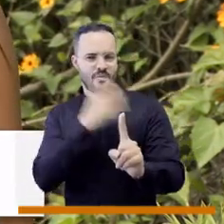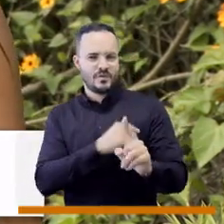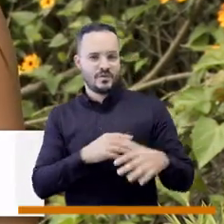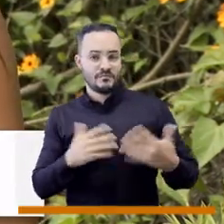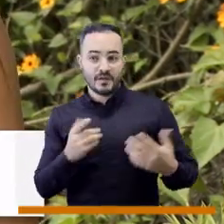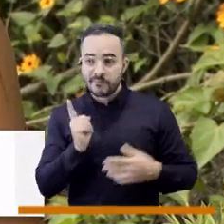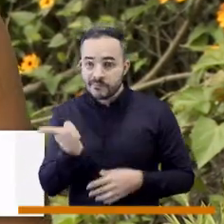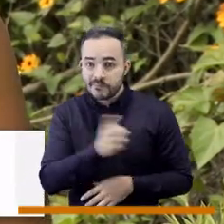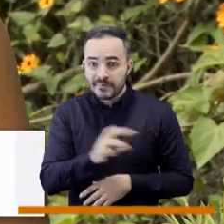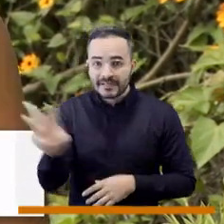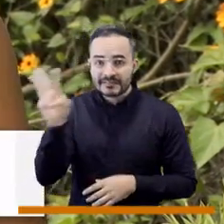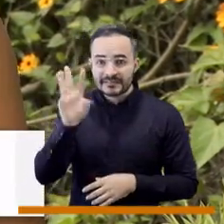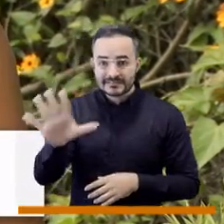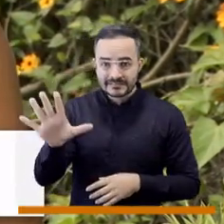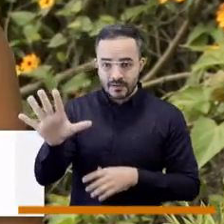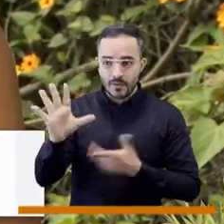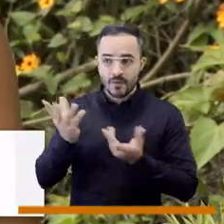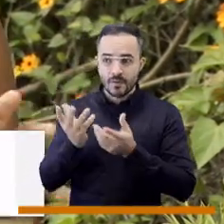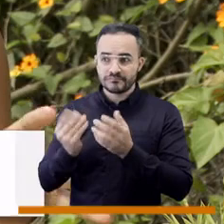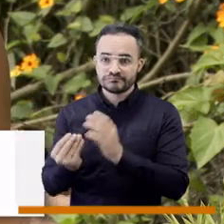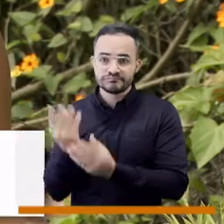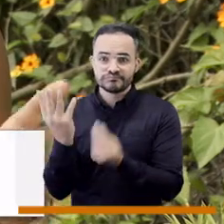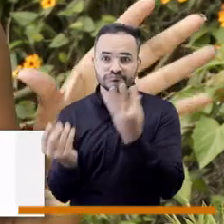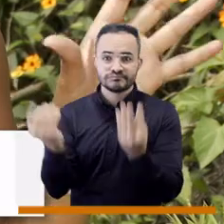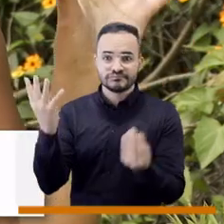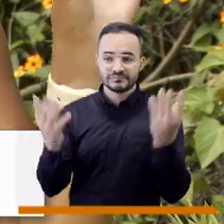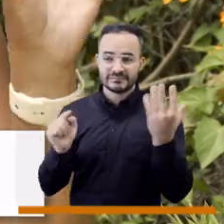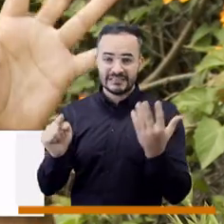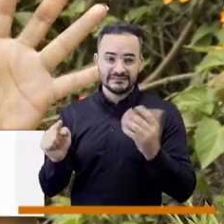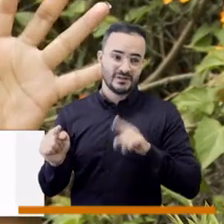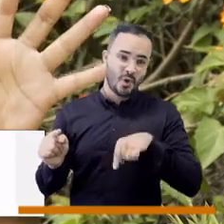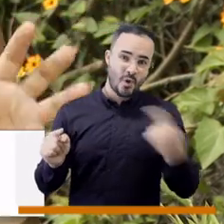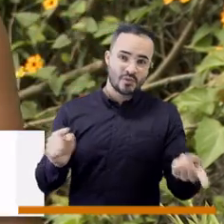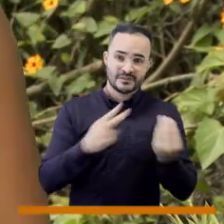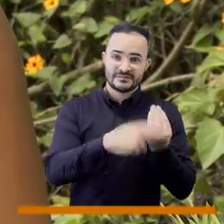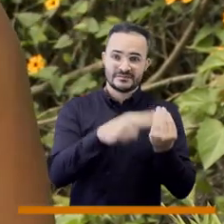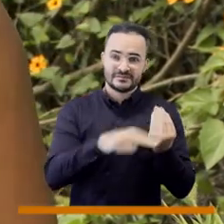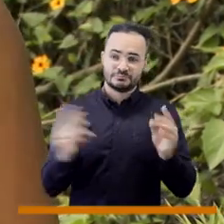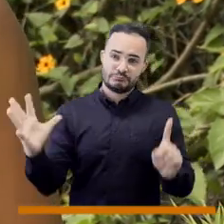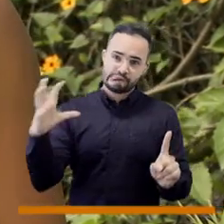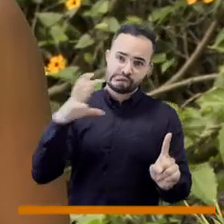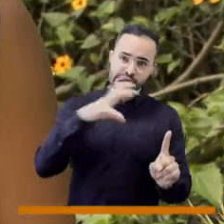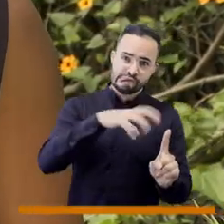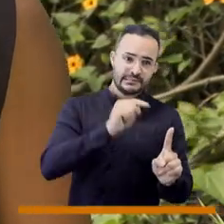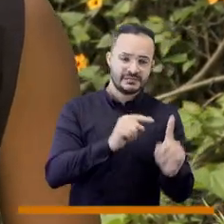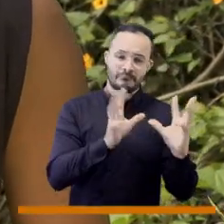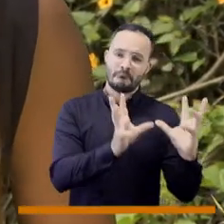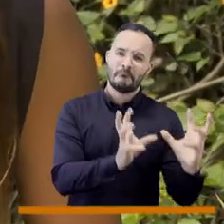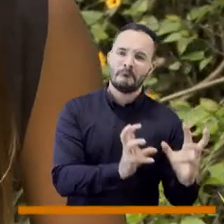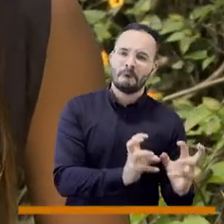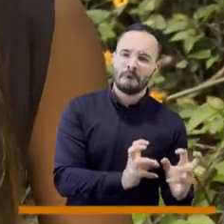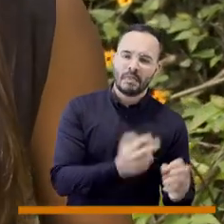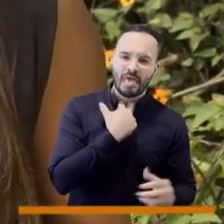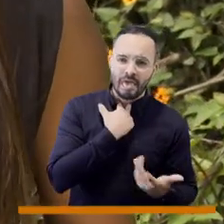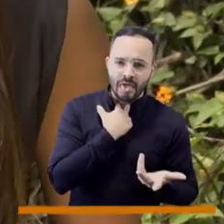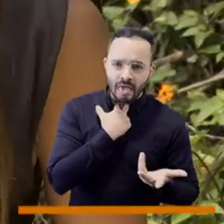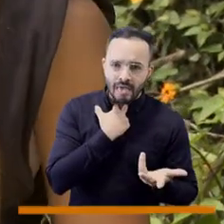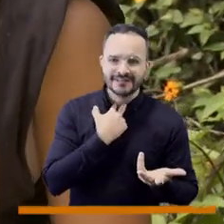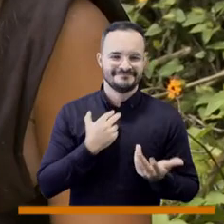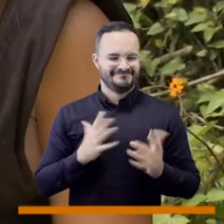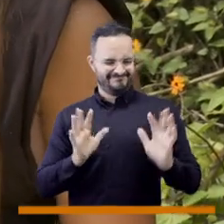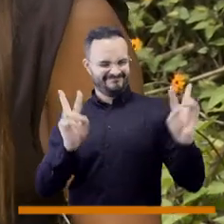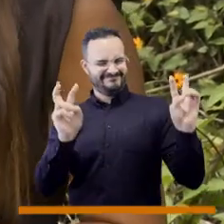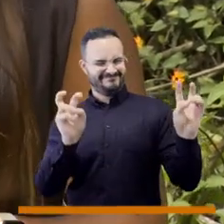las 35 plantas invasoras de Colombia además de ahogar a otras especies pero para hablar un poco más de este tema estamos